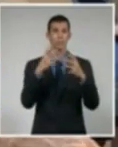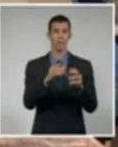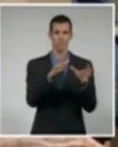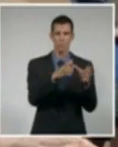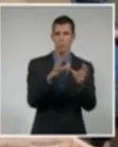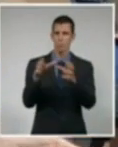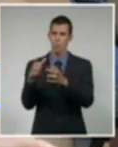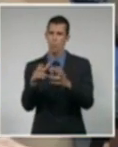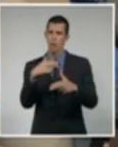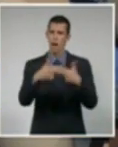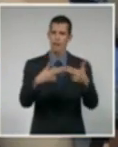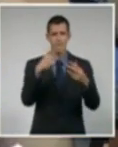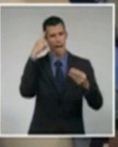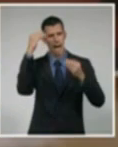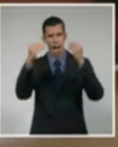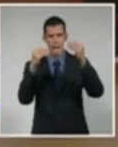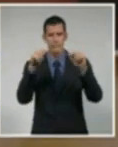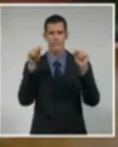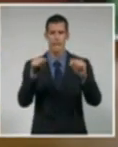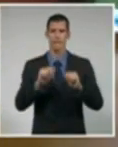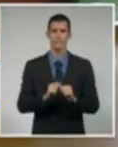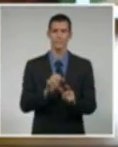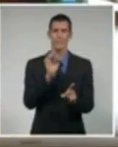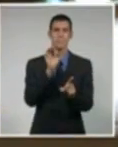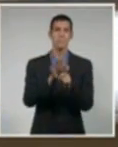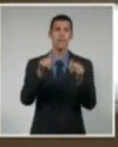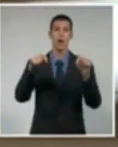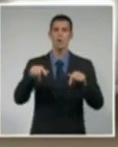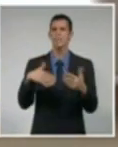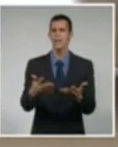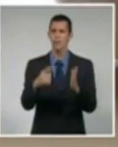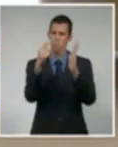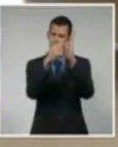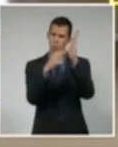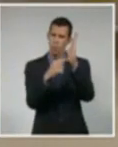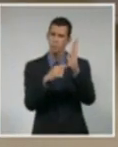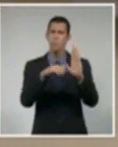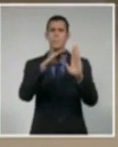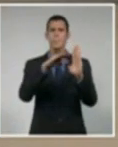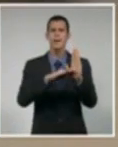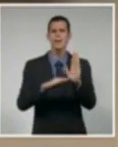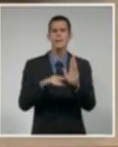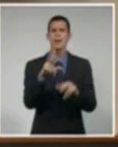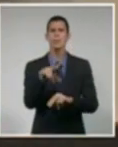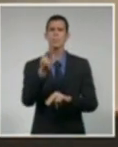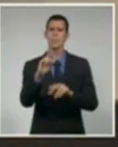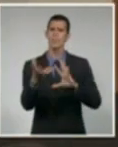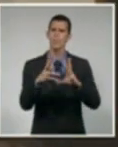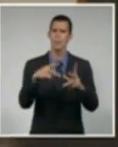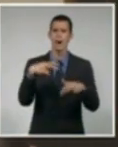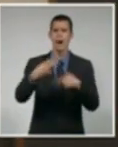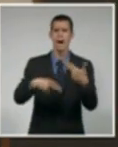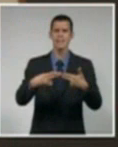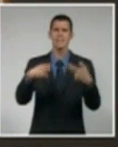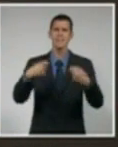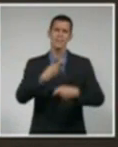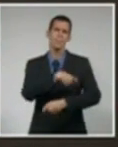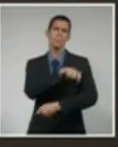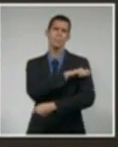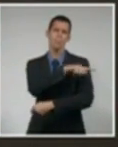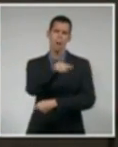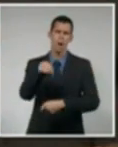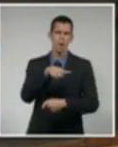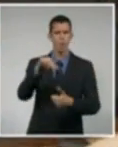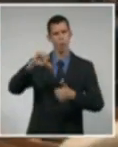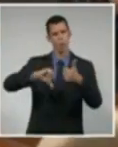vigor en La Habana de un grupo de medidas restrictivas y la reanudación del curso escolar 2019-2020 en gran parte del